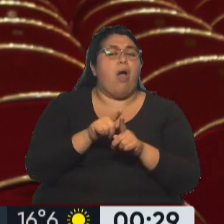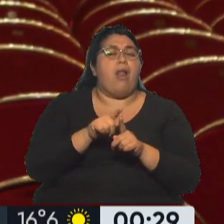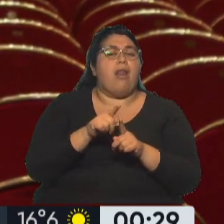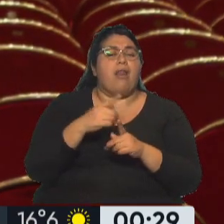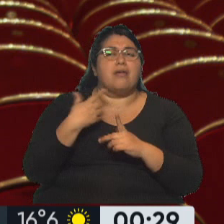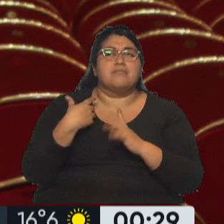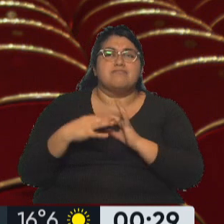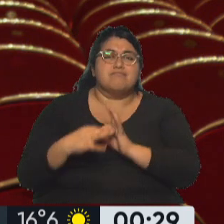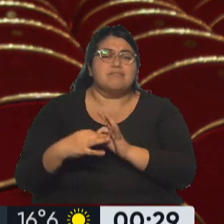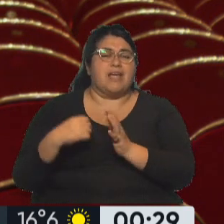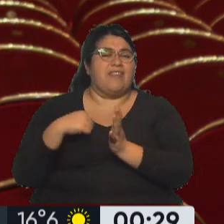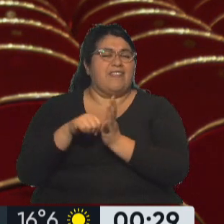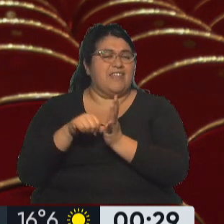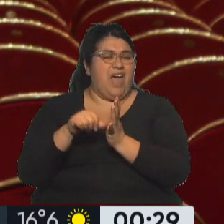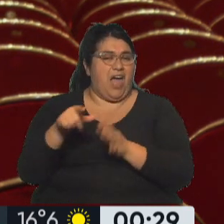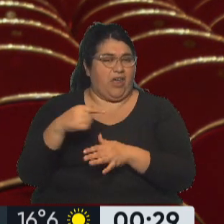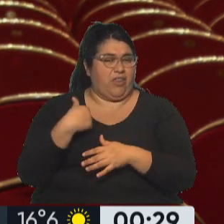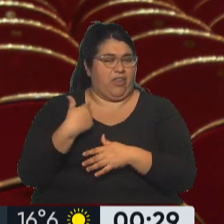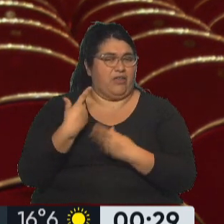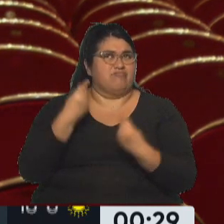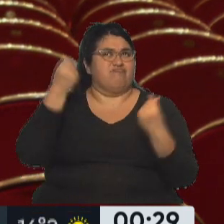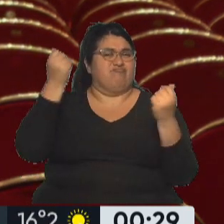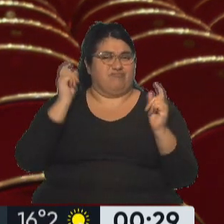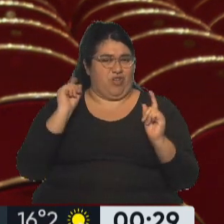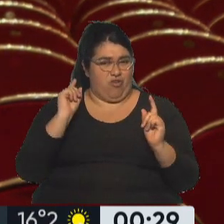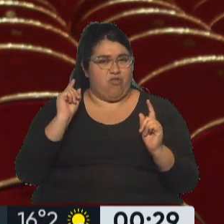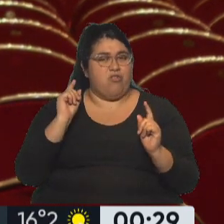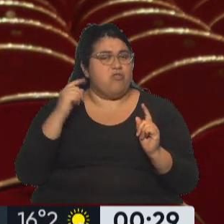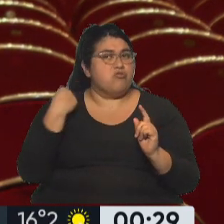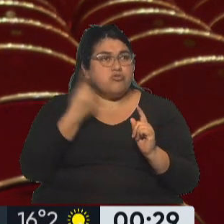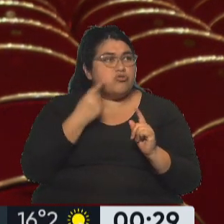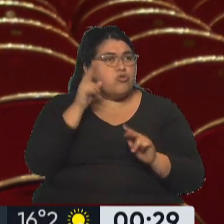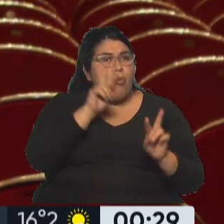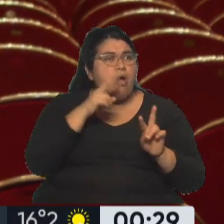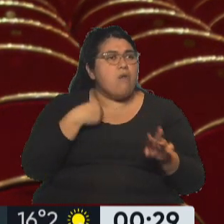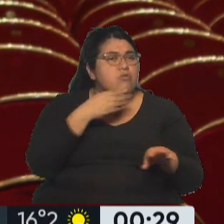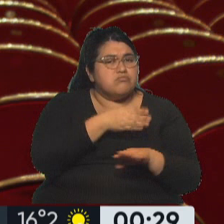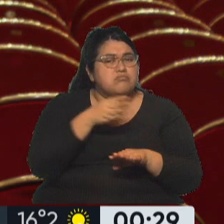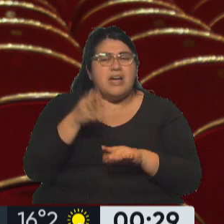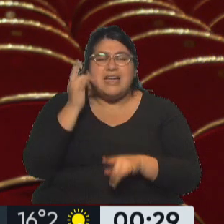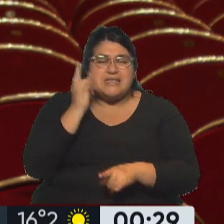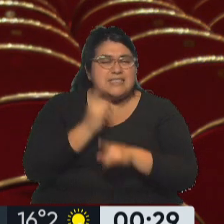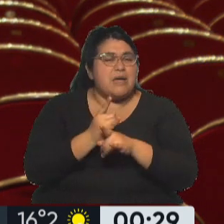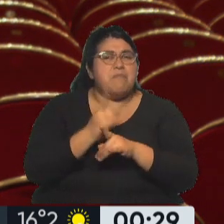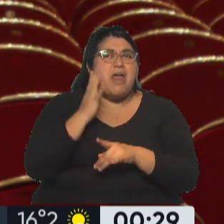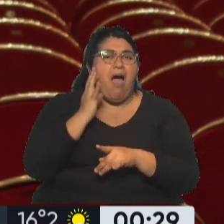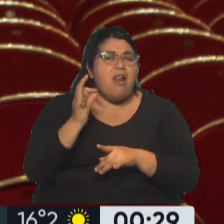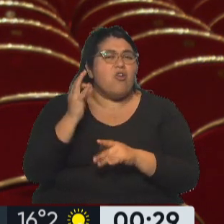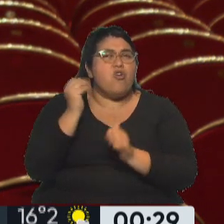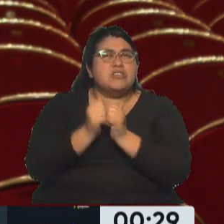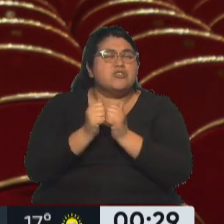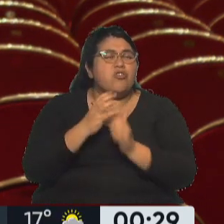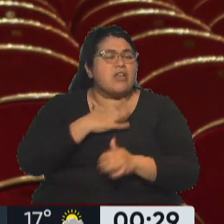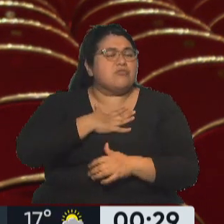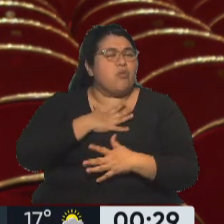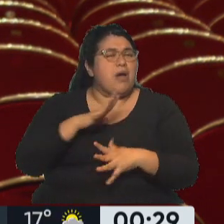representa, de nuestra identidad. Entonces lo que buscamos es que estemos donde estemos, siempre vamos a llevar un poquito de lo que nos